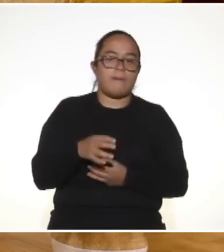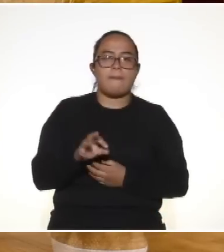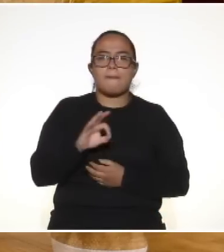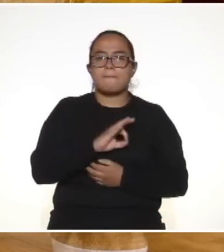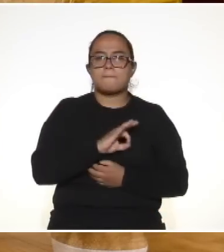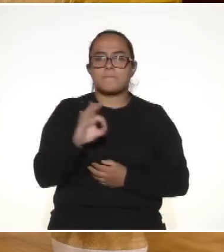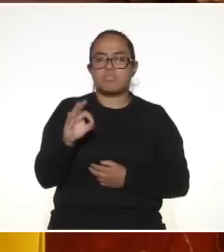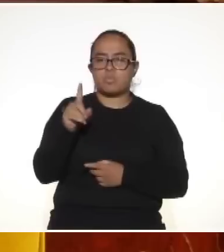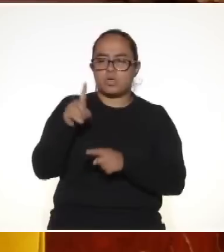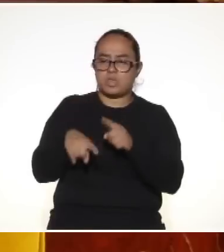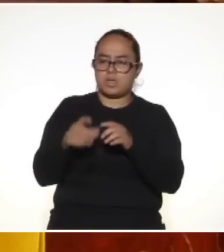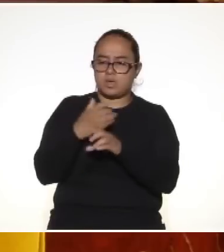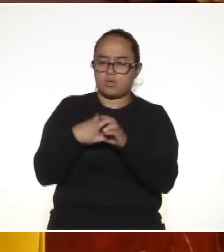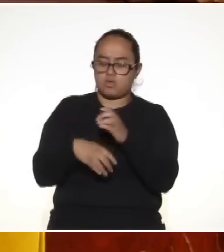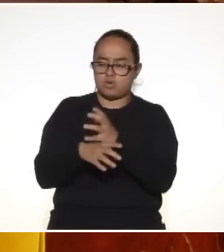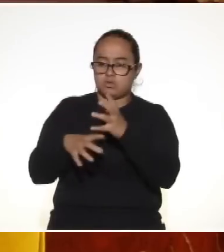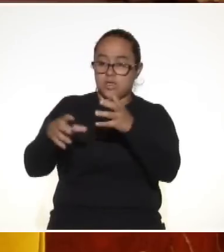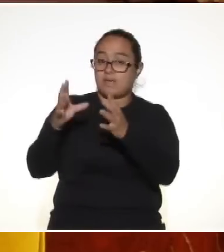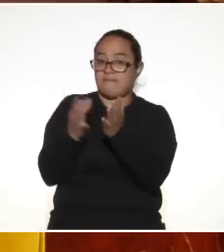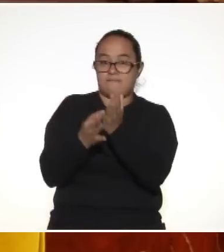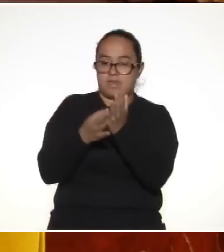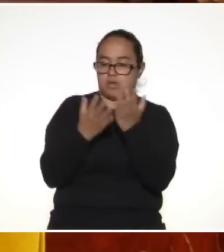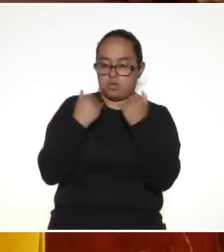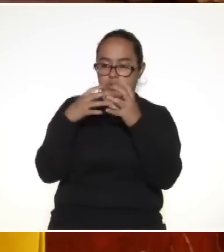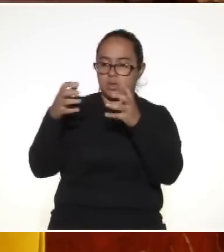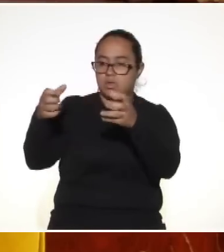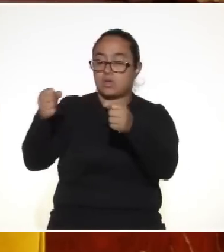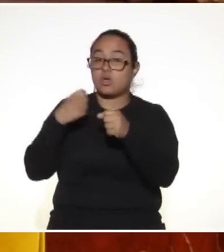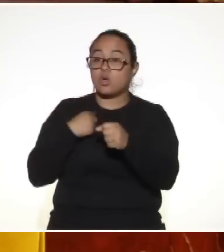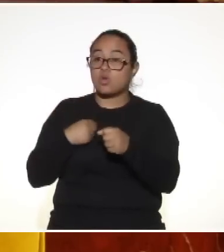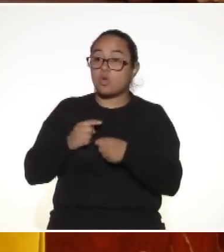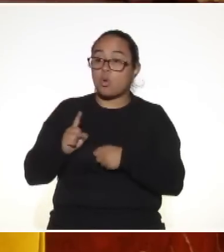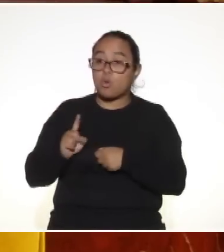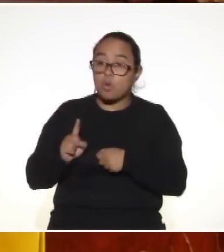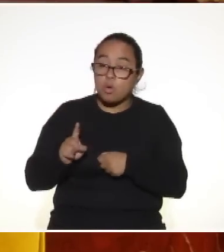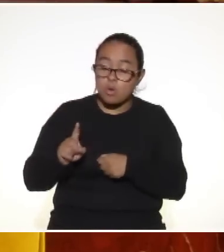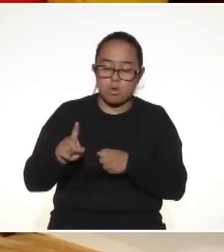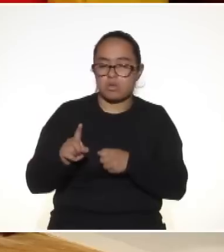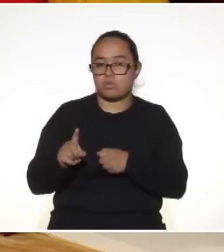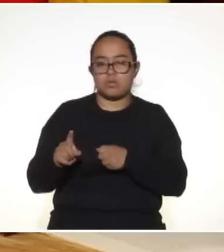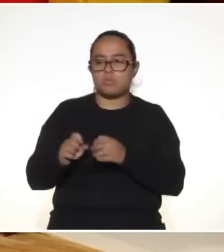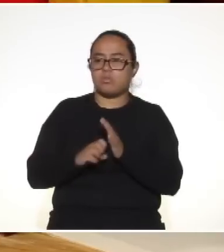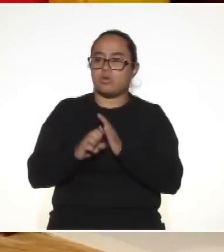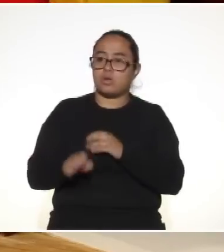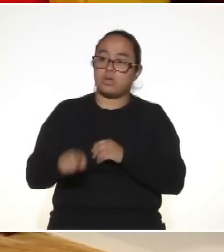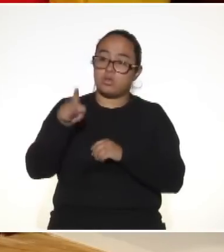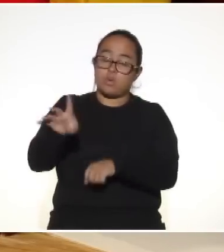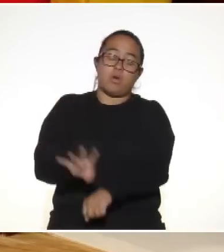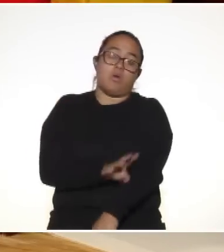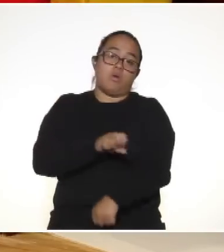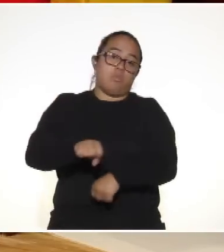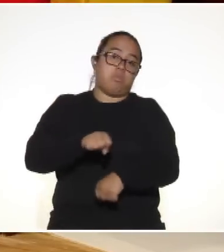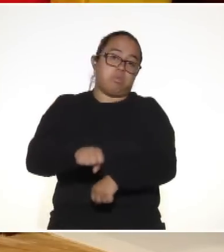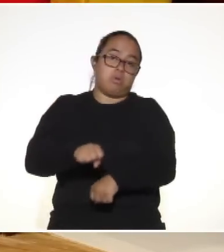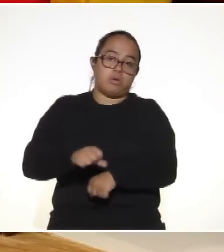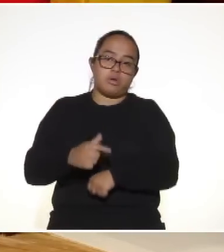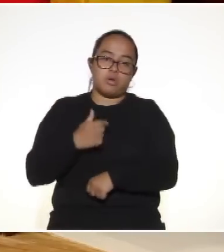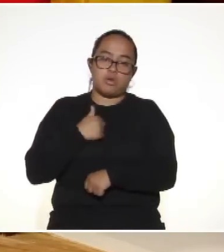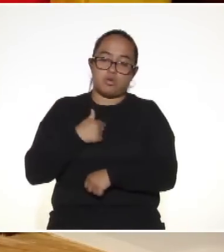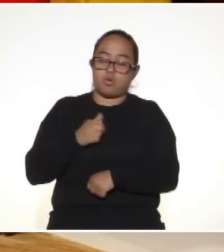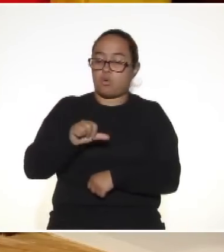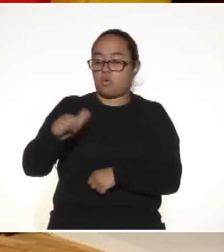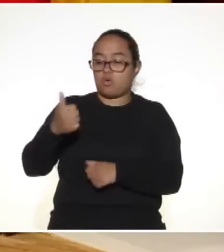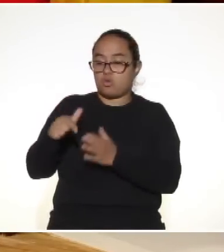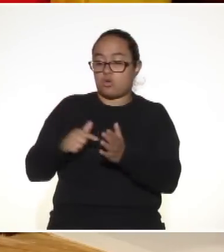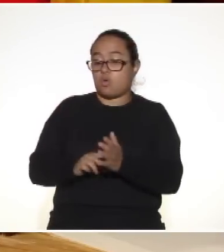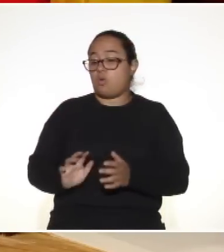remover con un objeto no metálico, siempre y cuando no te acerques tú. Es decir, si veo que te estás electrocutando con el sillón, te trato de empujar para otro Sí,